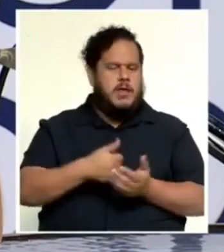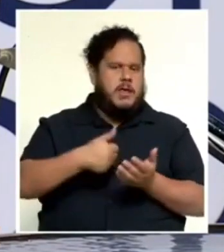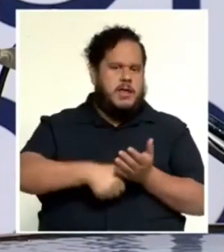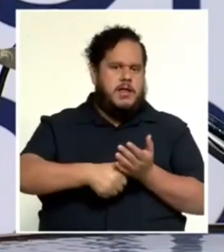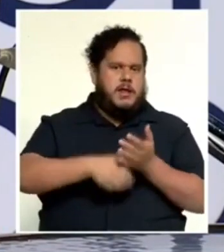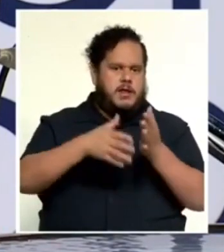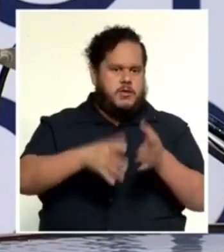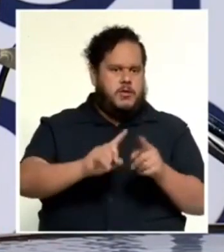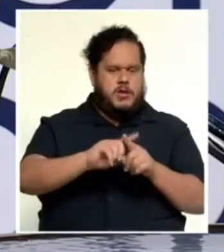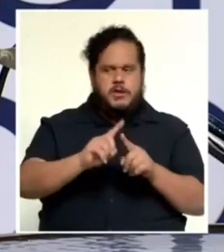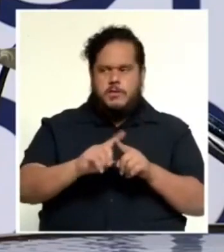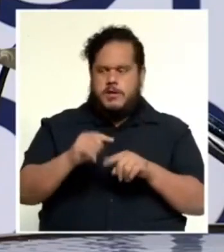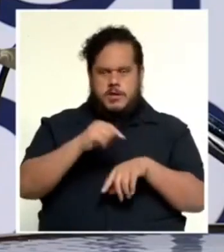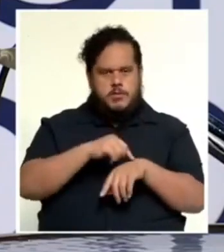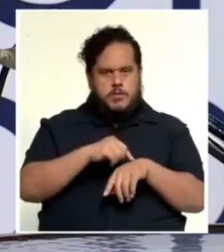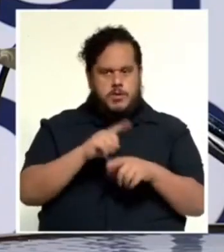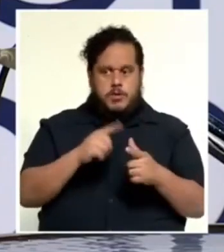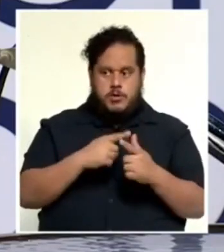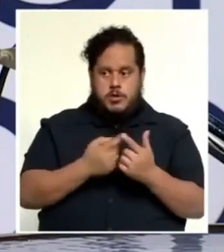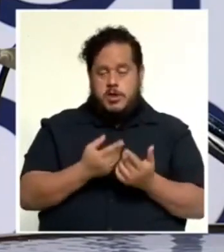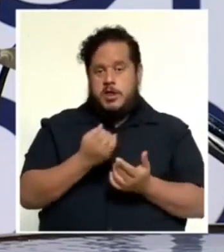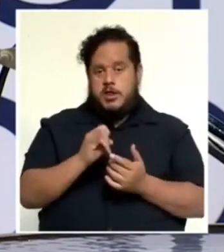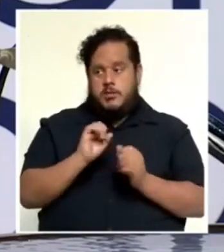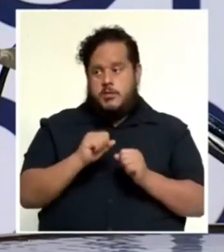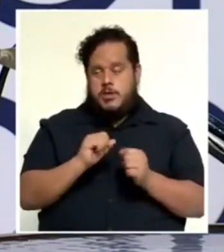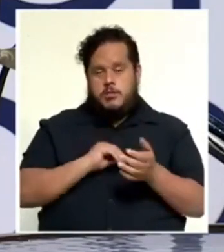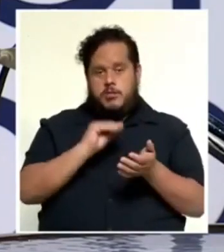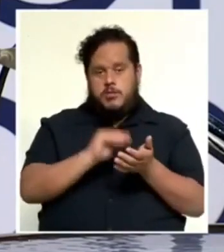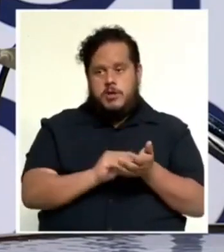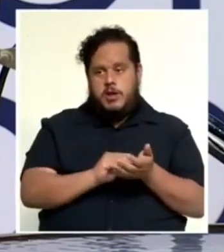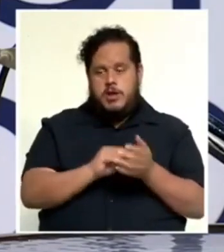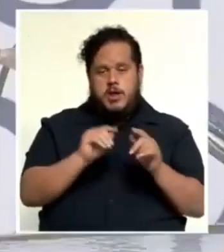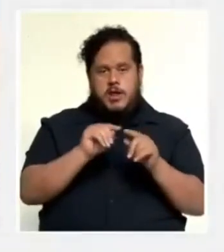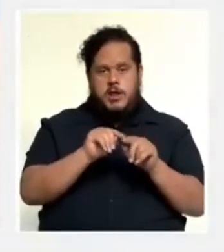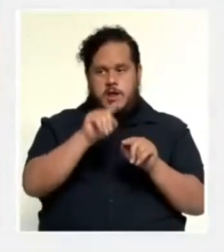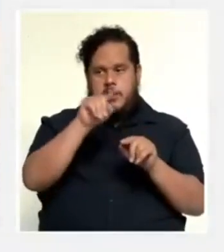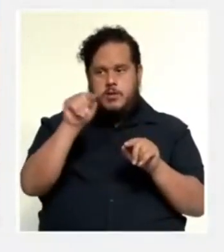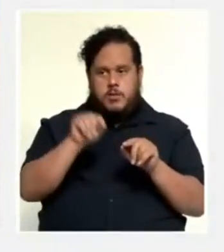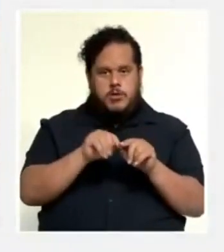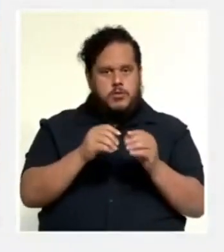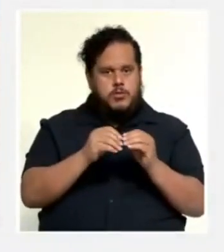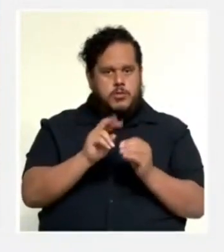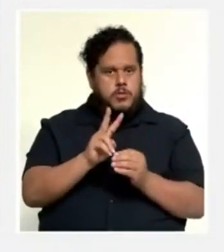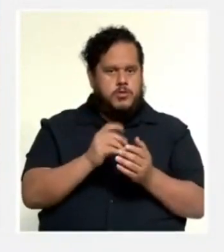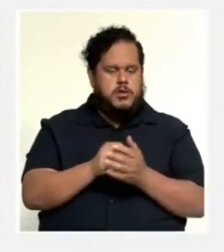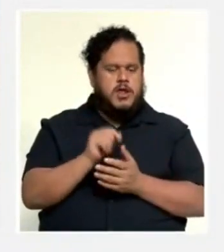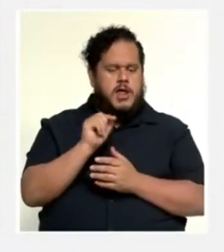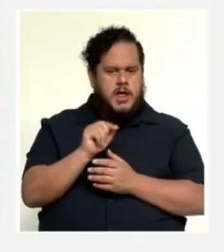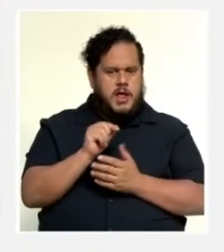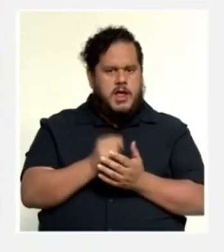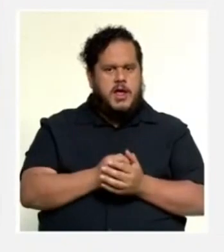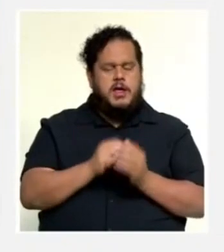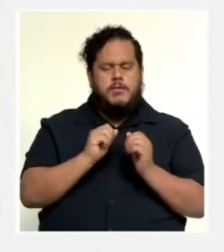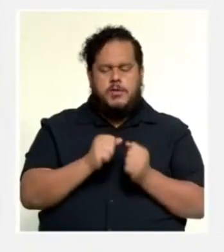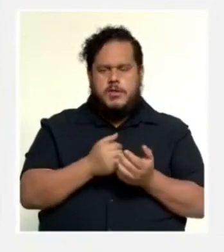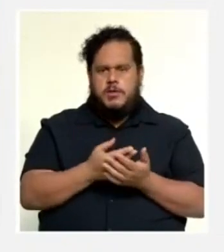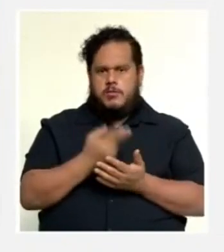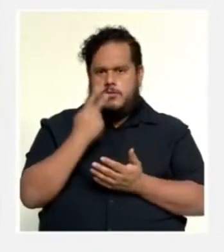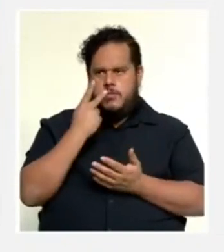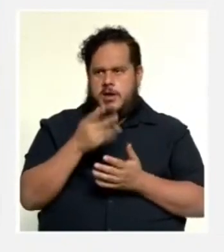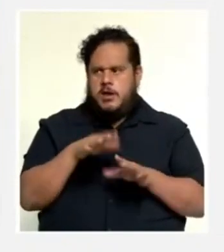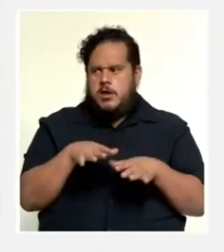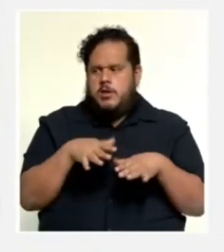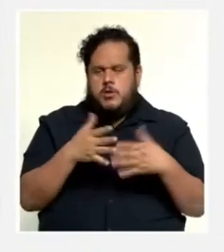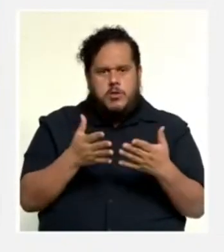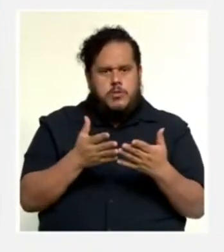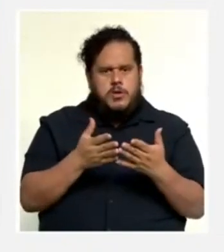elector en diferentes momentos. Entonces, si podemos poner el cuadro número 2, ahí podríamos ver cómo es